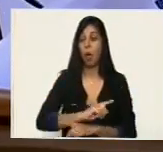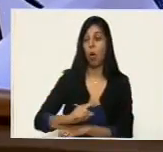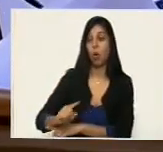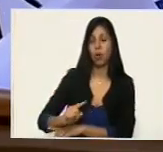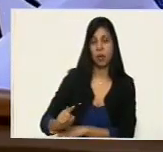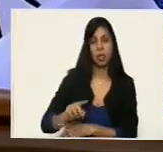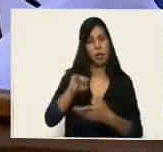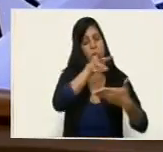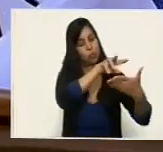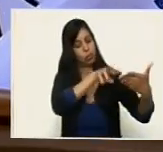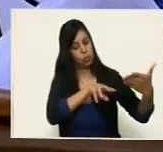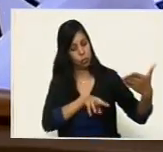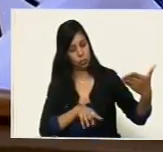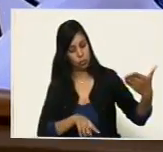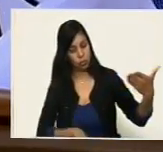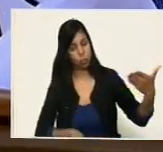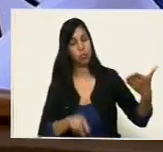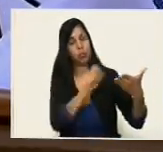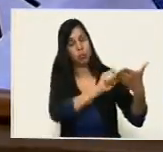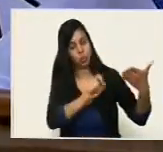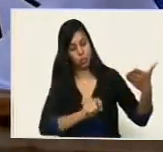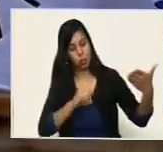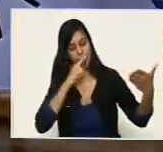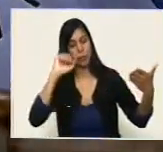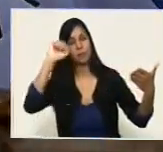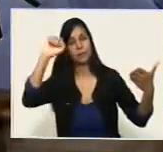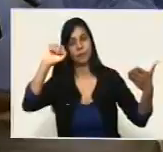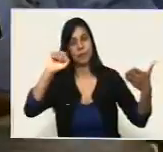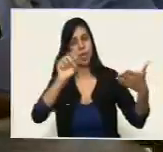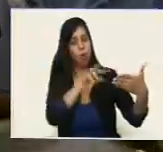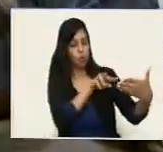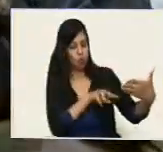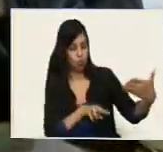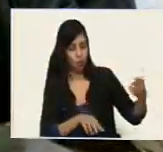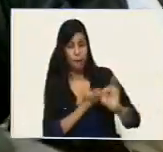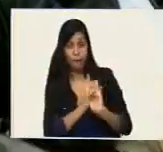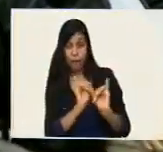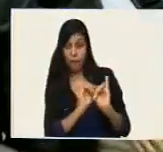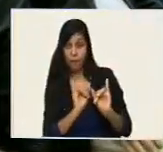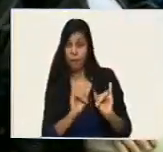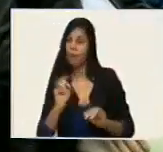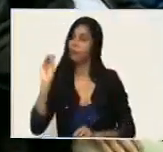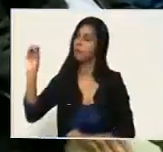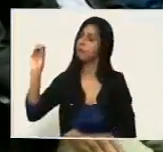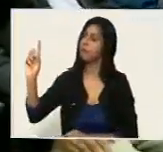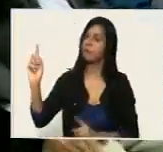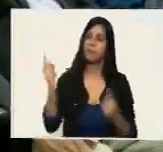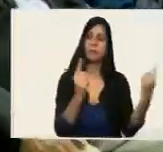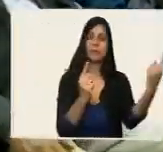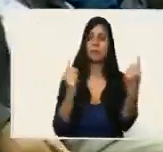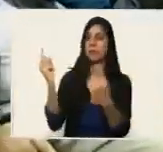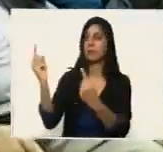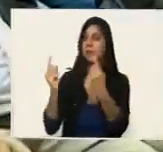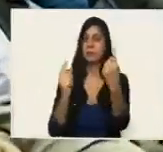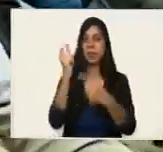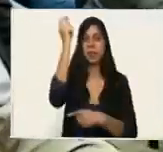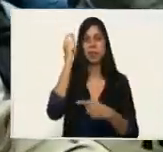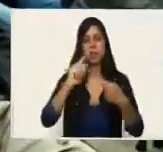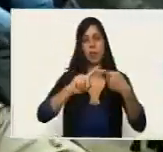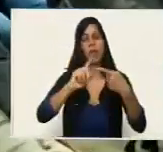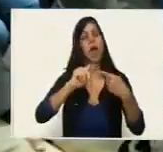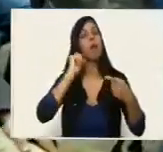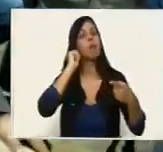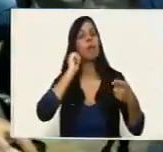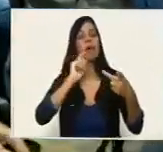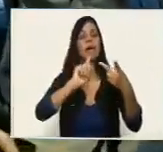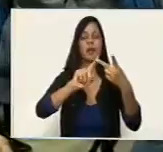la lectura de dicha comunicación y concluida la misma se le concedió el derecho de palabra a los constituyentes Laura